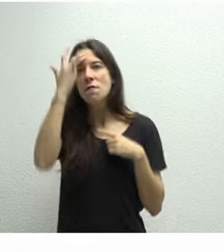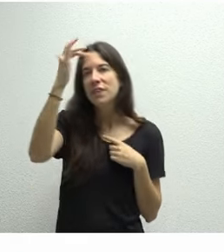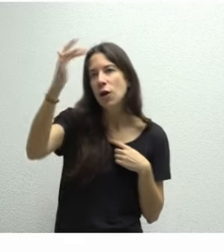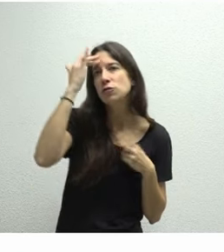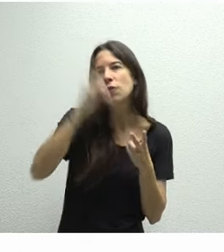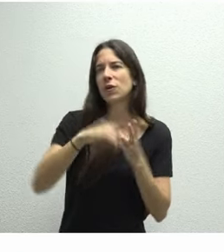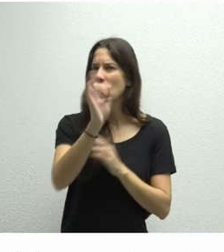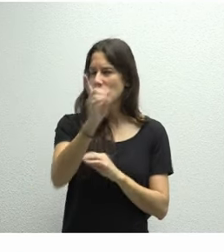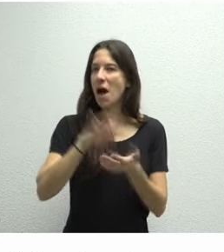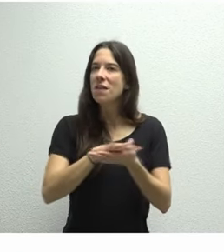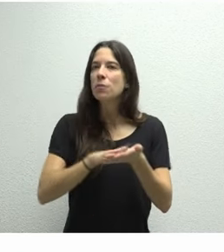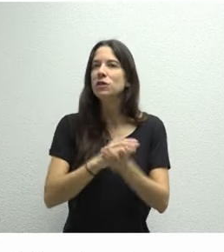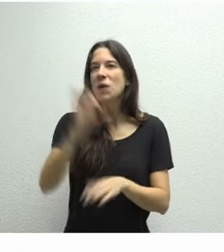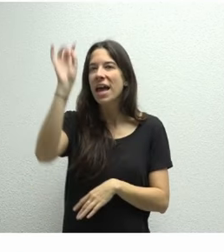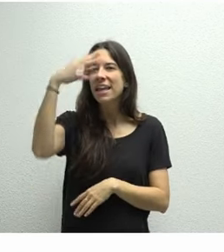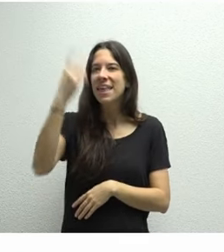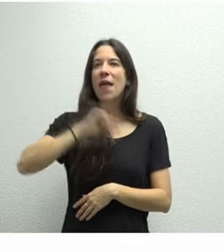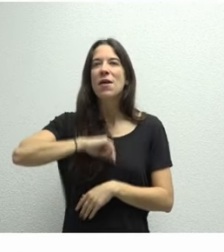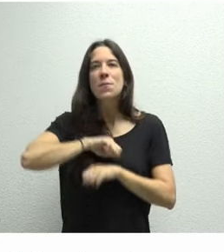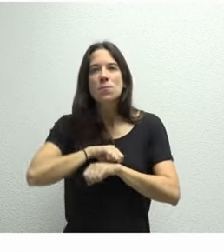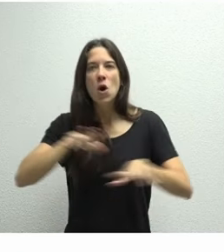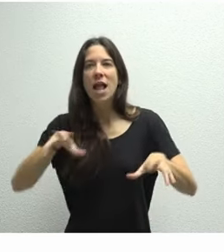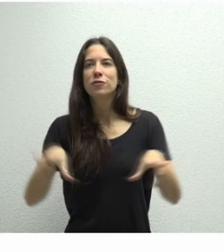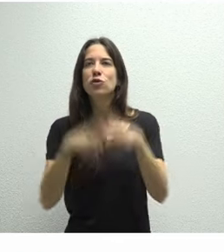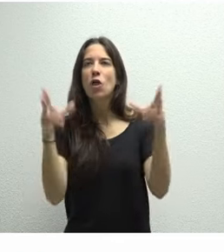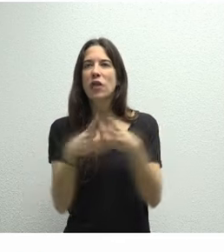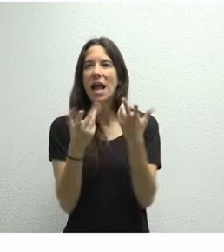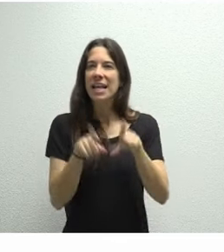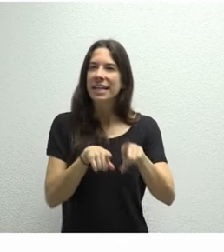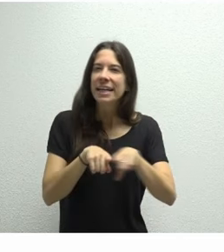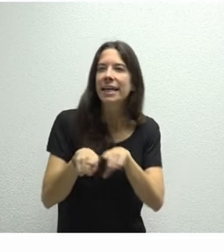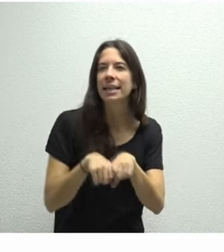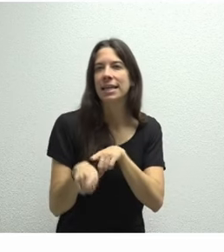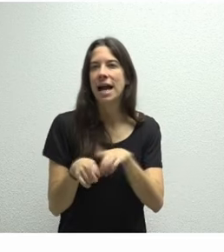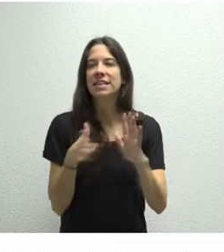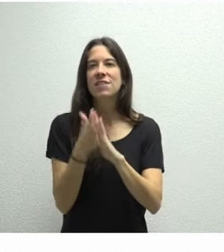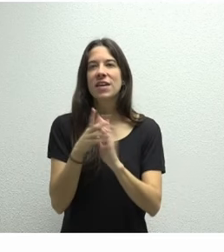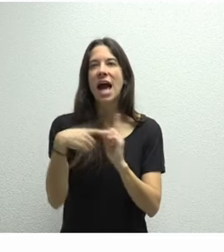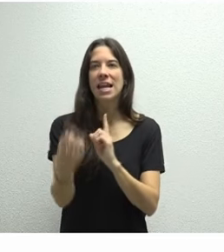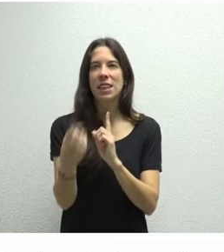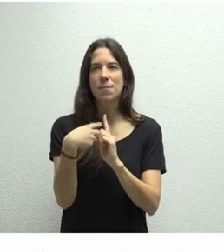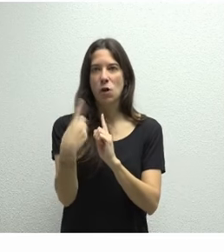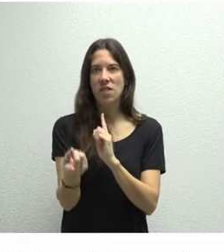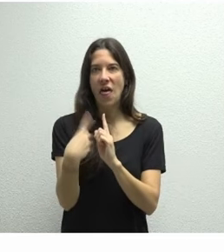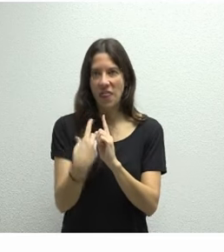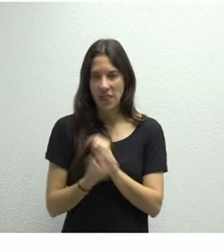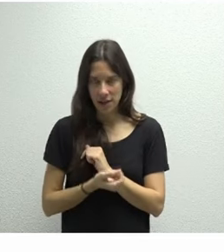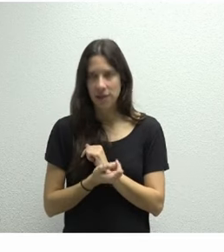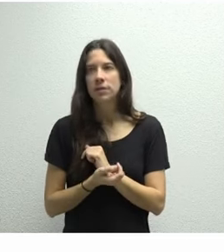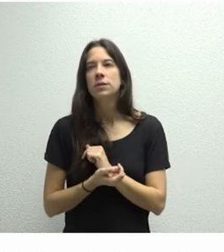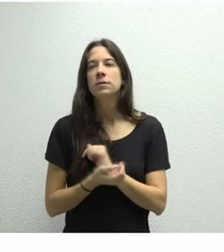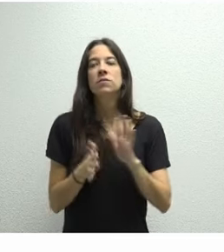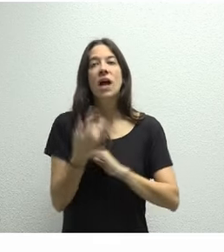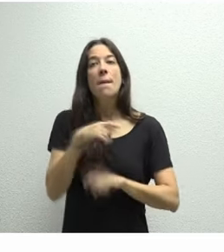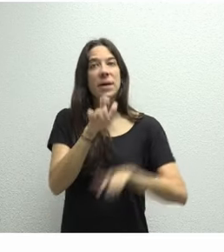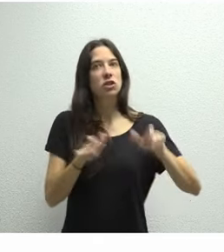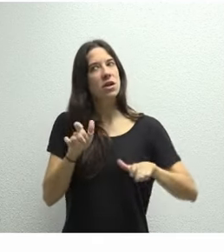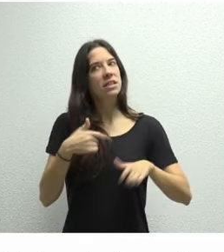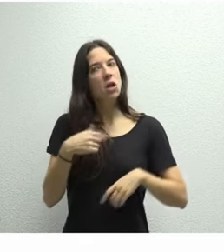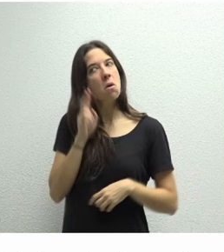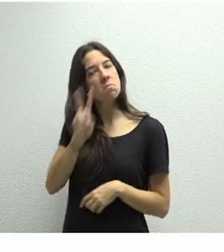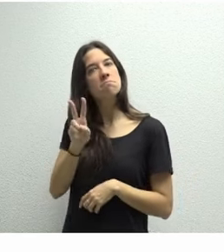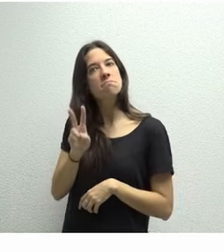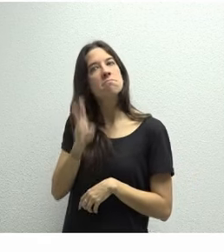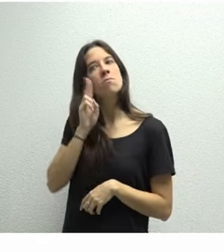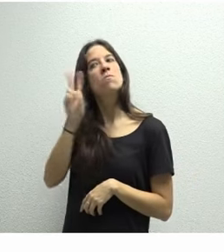idea de una moral social de una moral crítica que significa reciprocidad no entre personas que se reconocen la